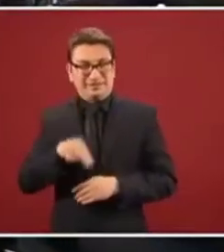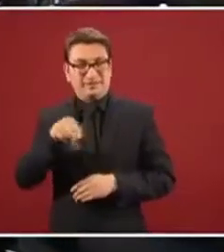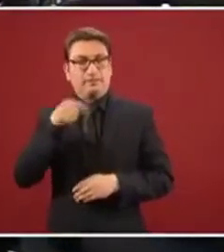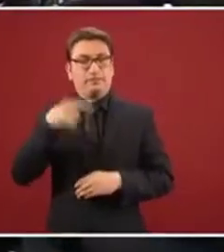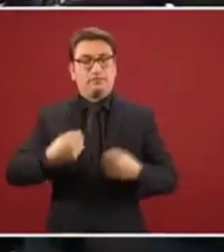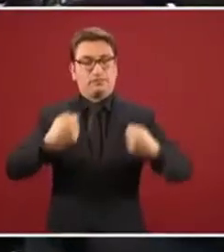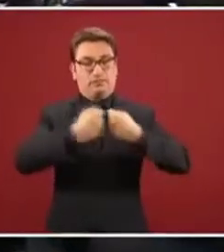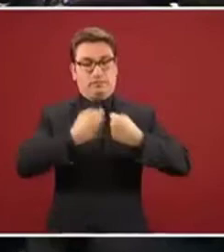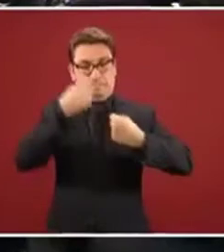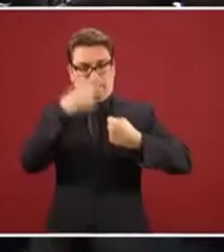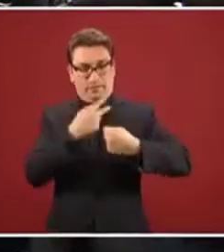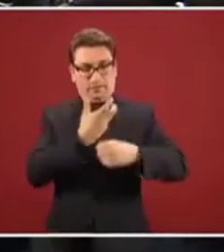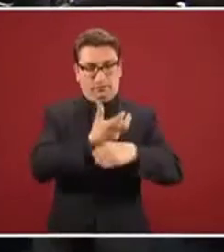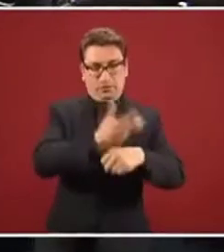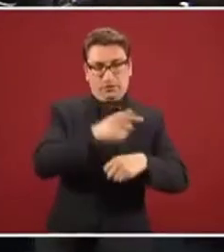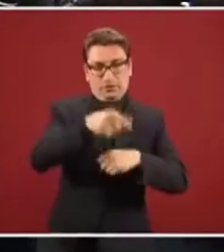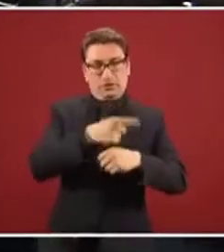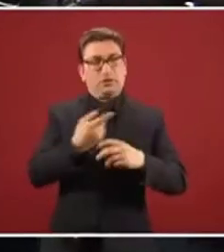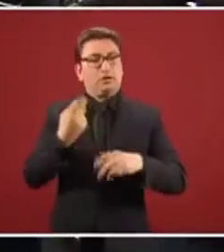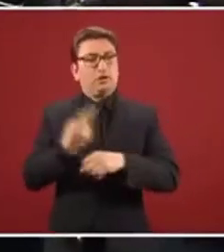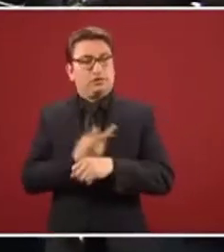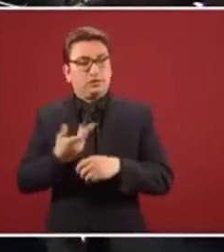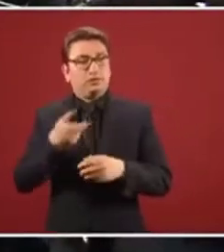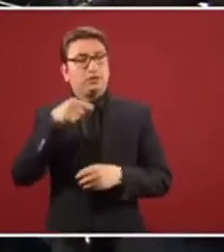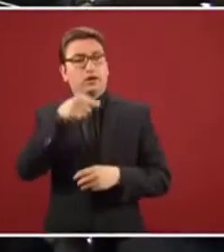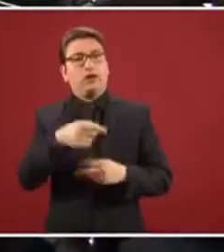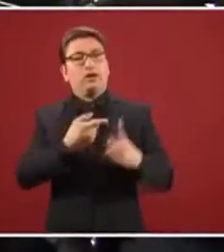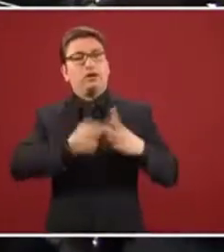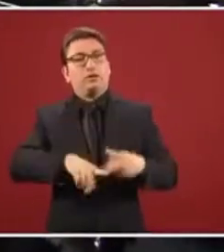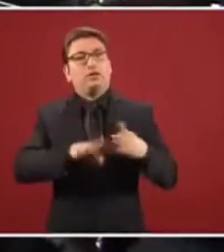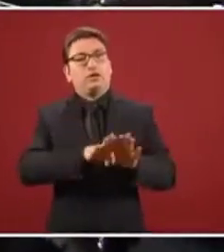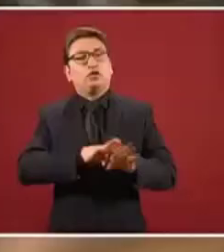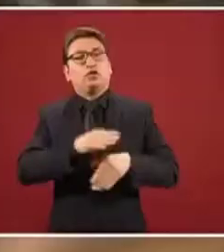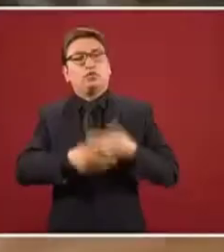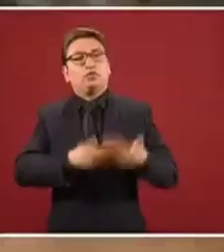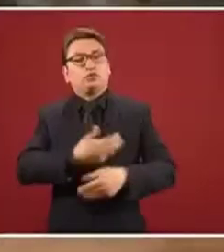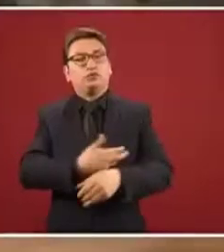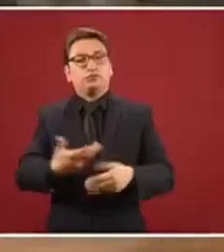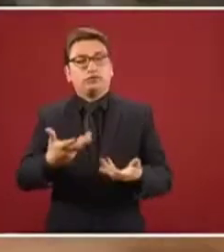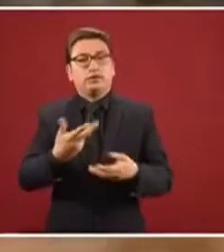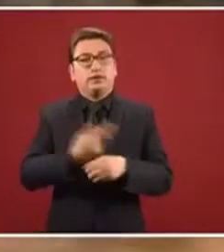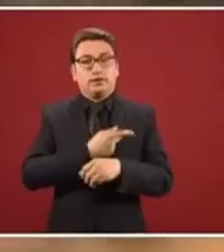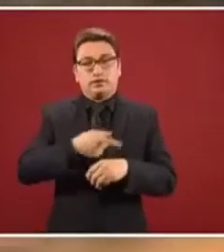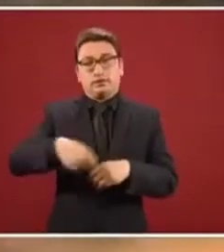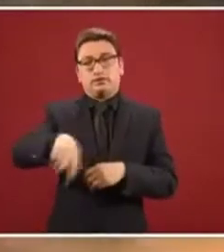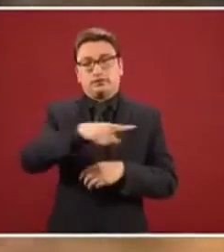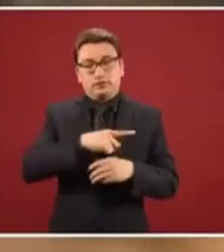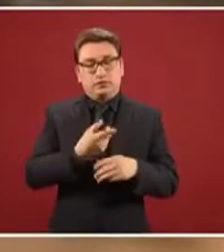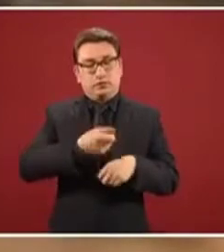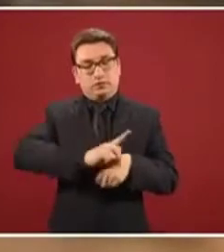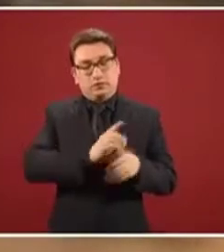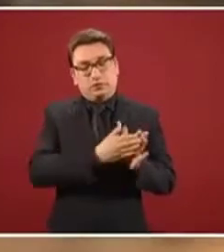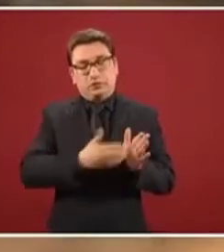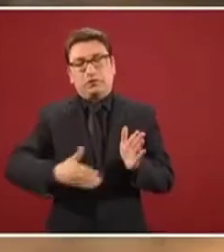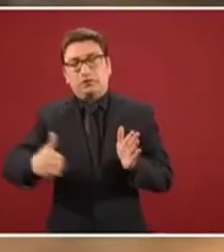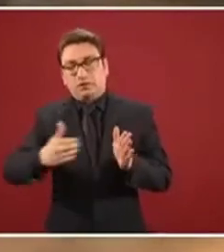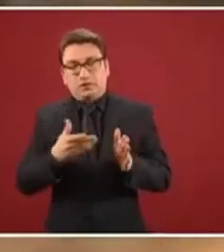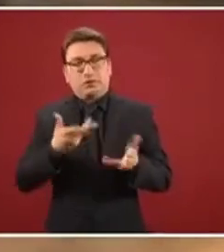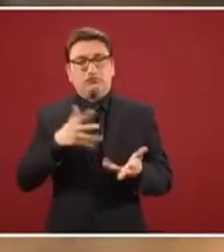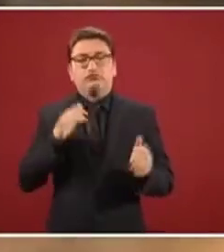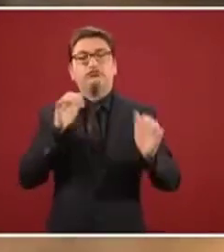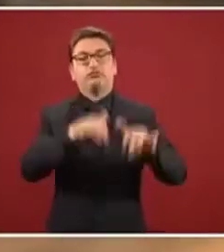y Estados Unidos. Sí. Preguntarle de qué forma inició este dispositivo y si hay algún saldo en los primeros días de este